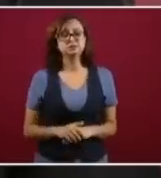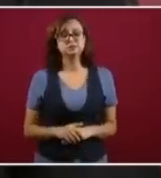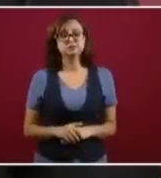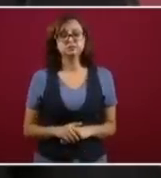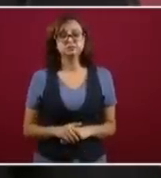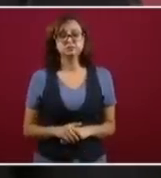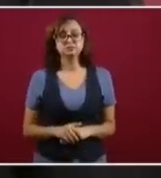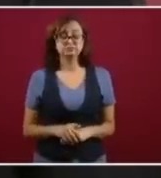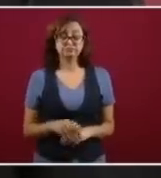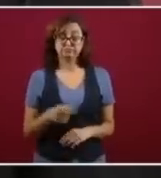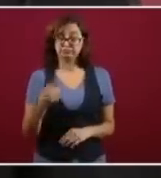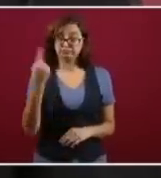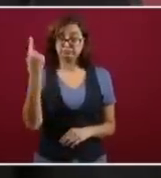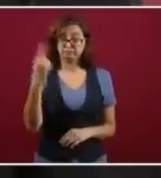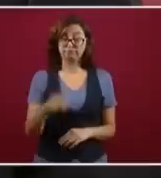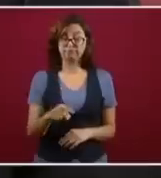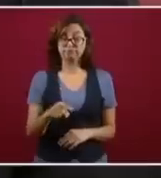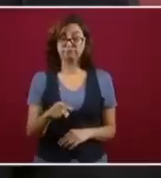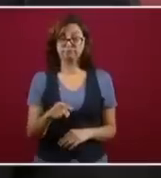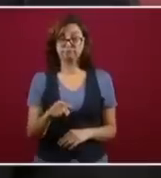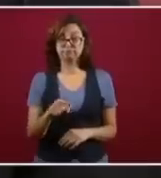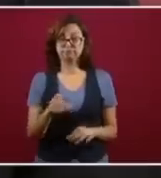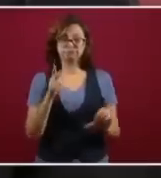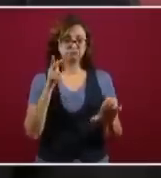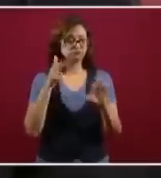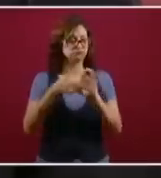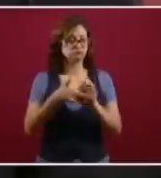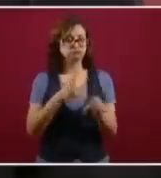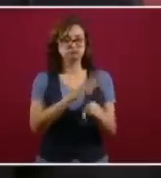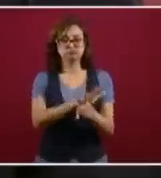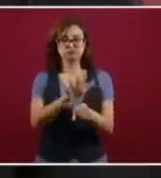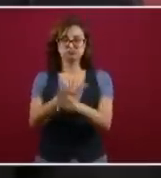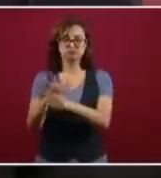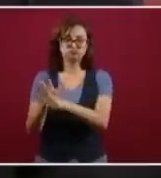la instrucción es que no falten los albergues.